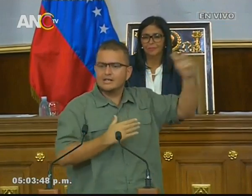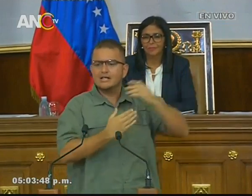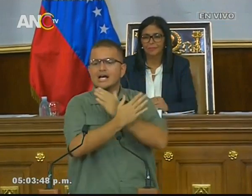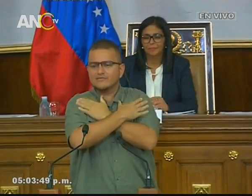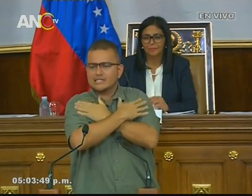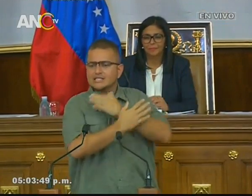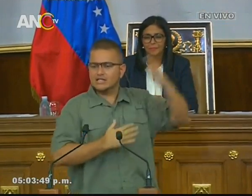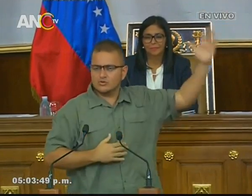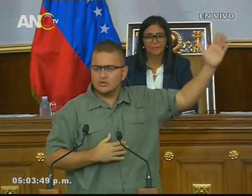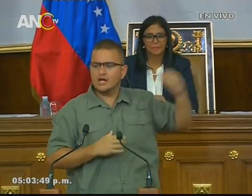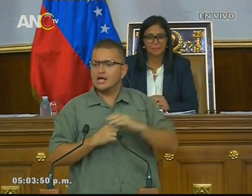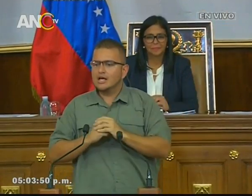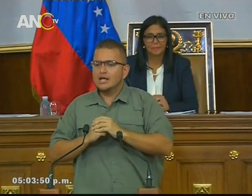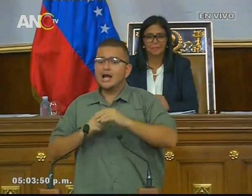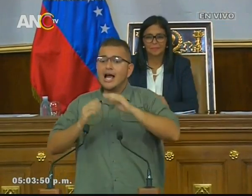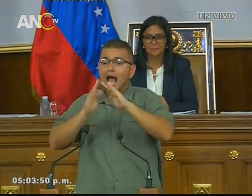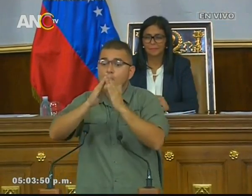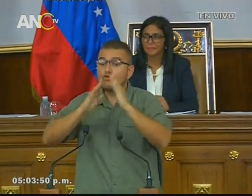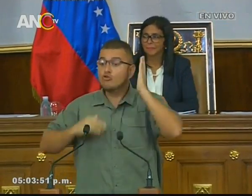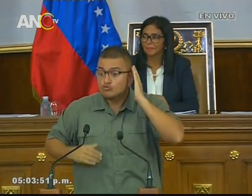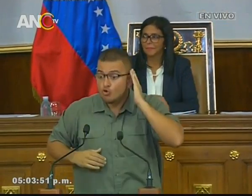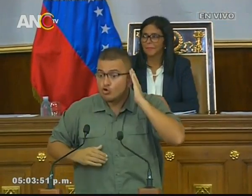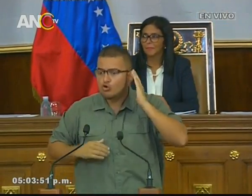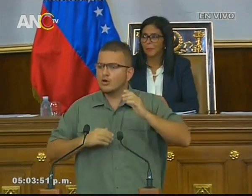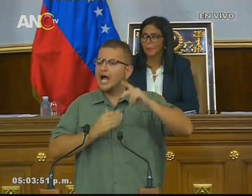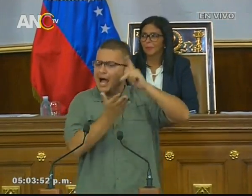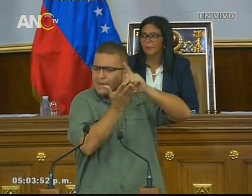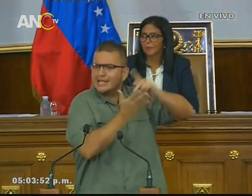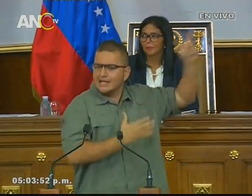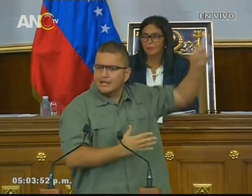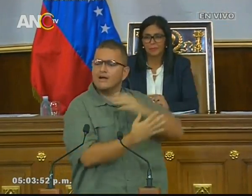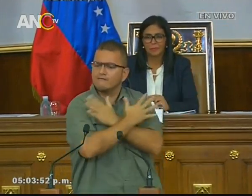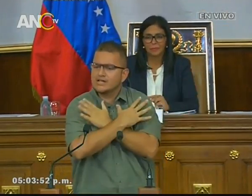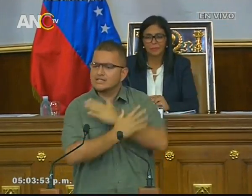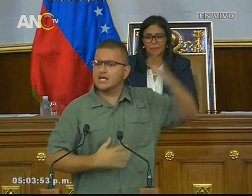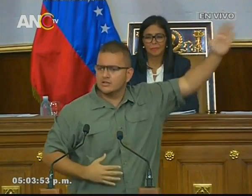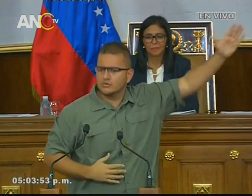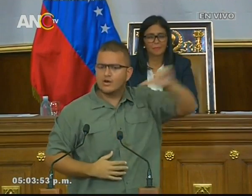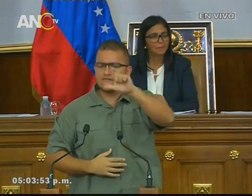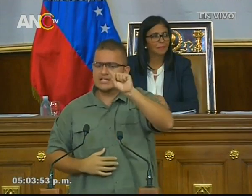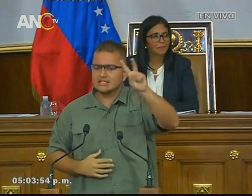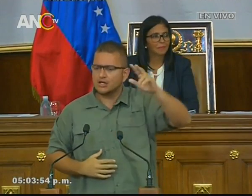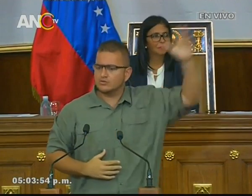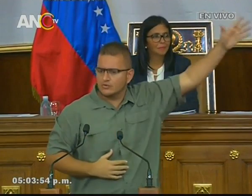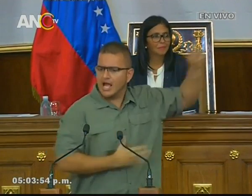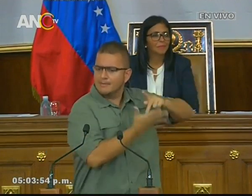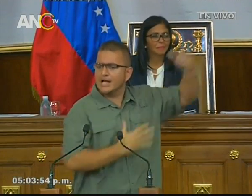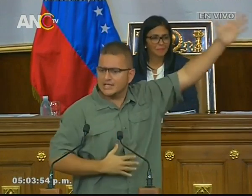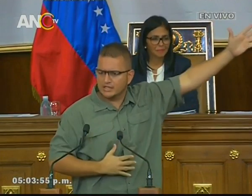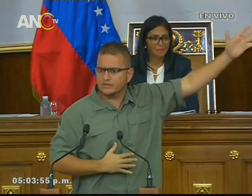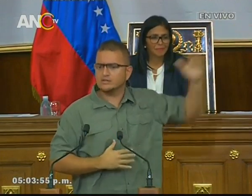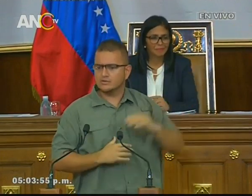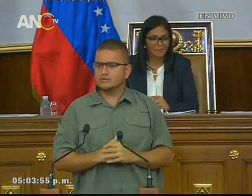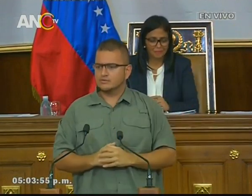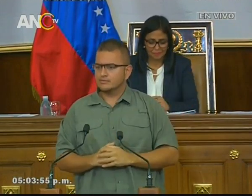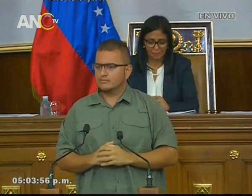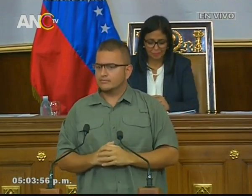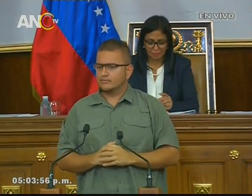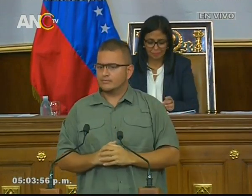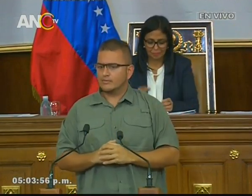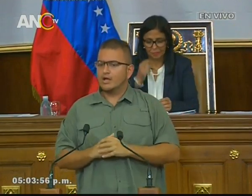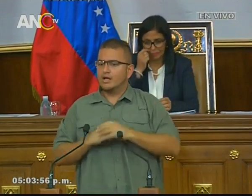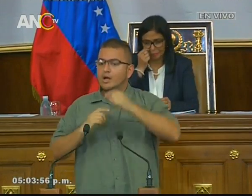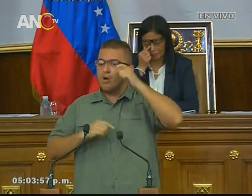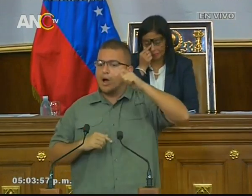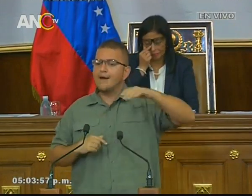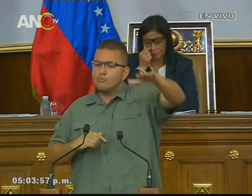Quiero saludar a mis compañeros, a las personas con discapacidad que están acá acompañándonos en este presidio afuera y a todos los que nos están